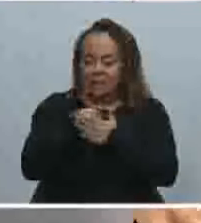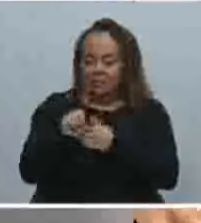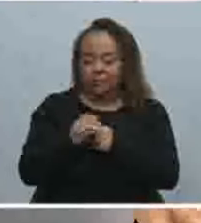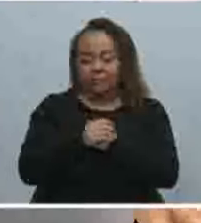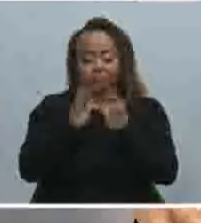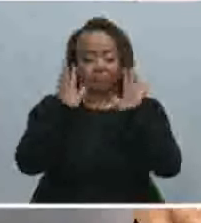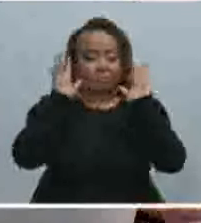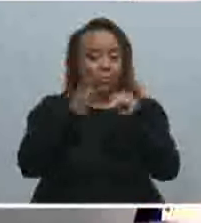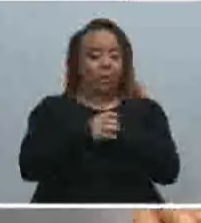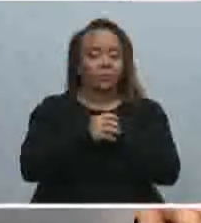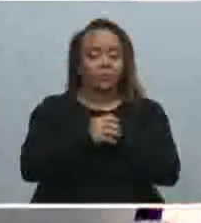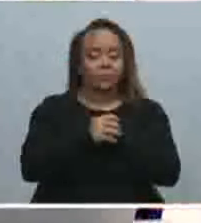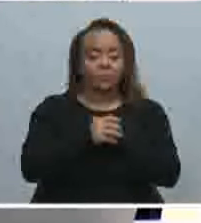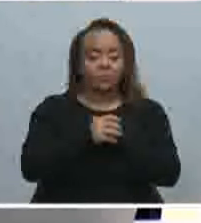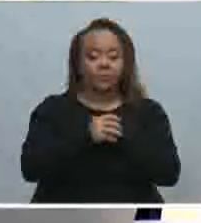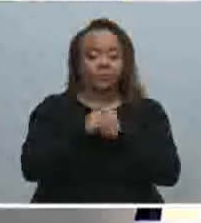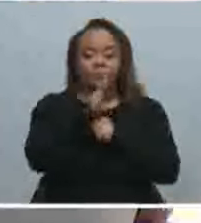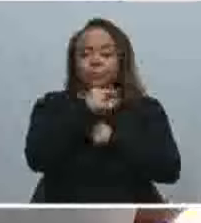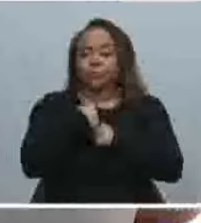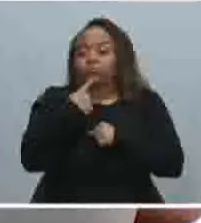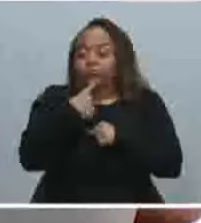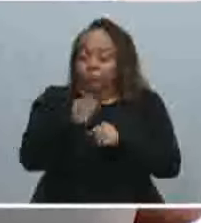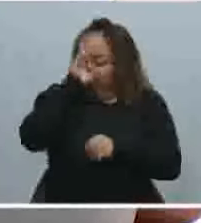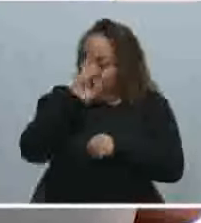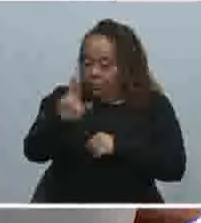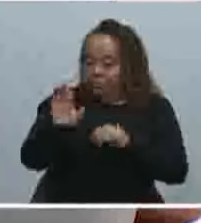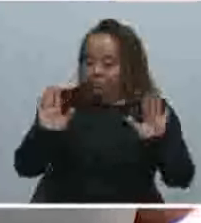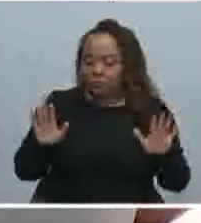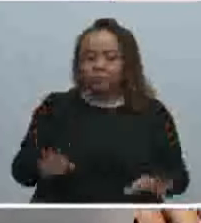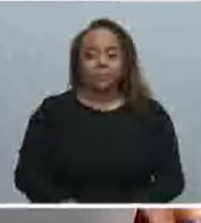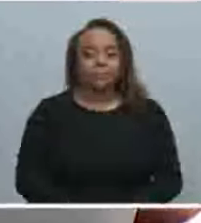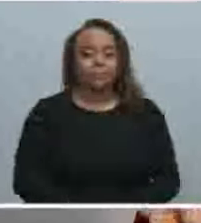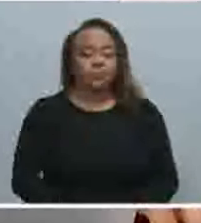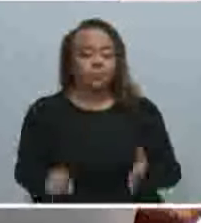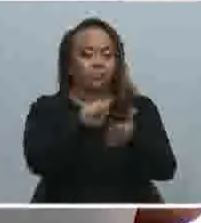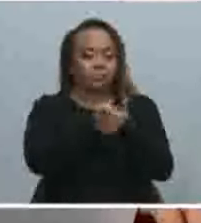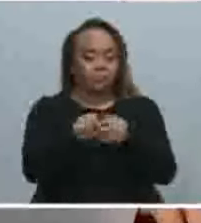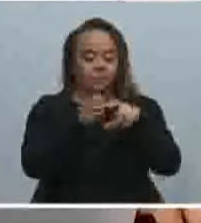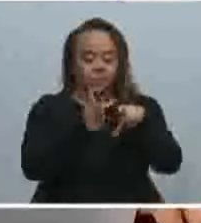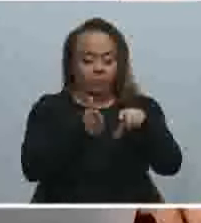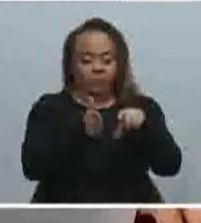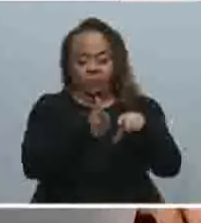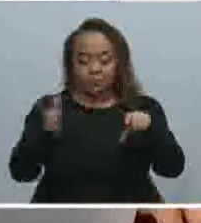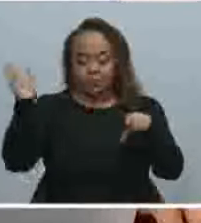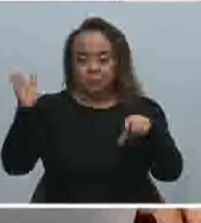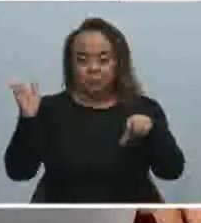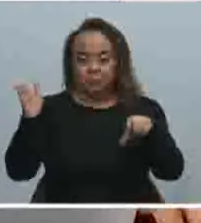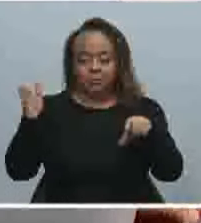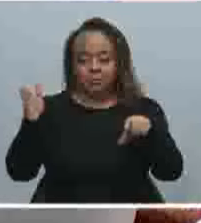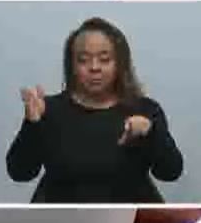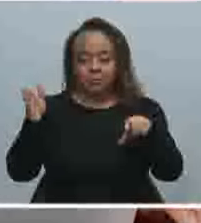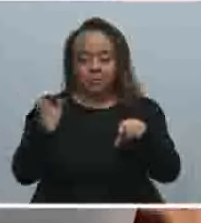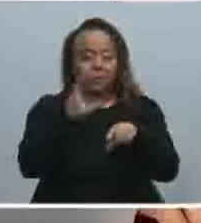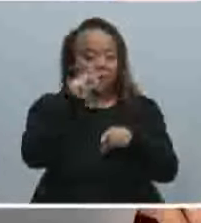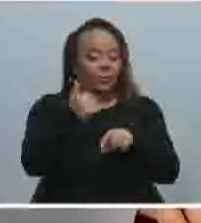bueno es que y yo lo voy a decir Con mucho respeto Santos de media cancha hacia adelante